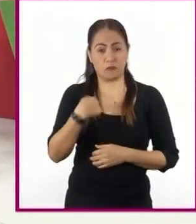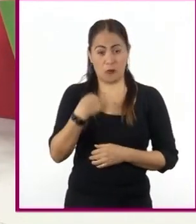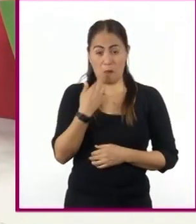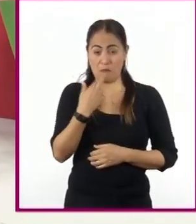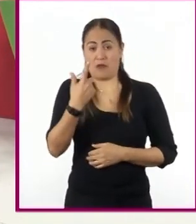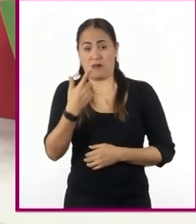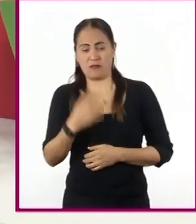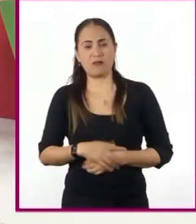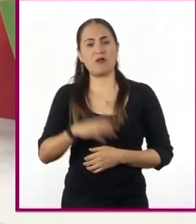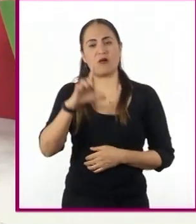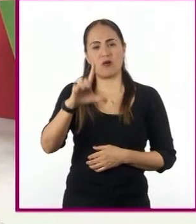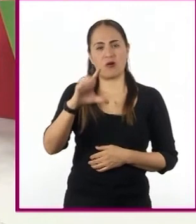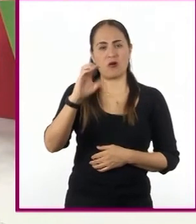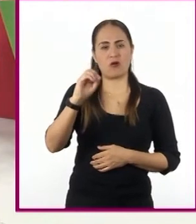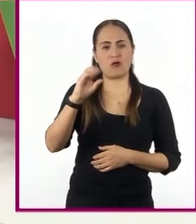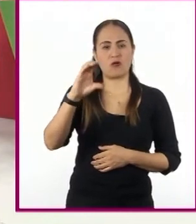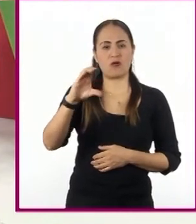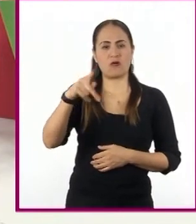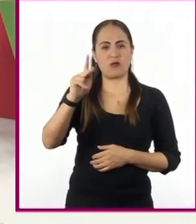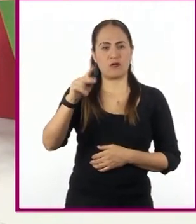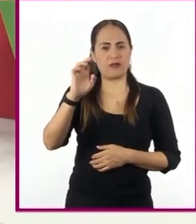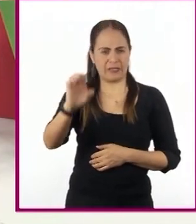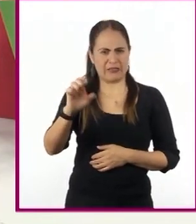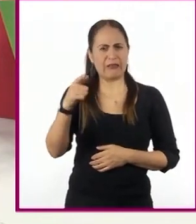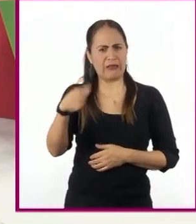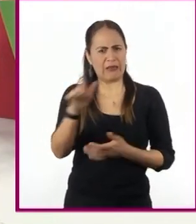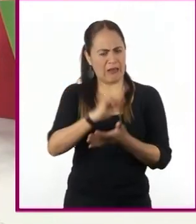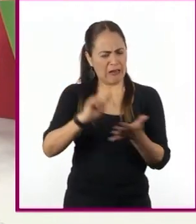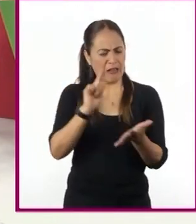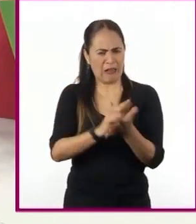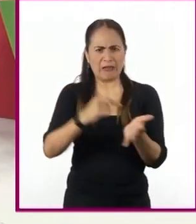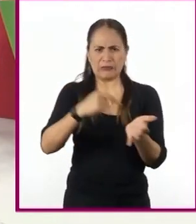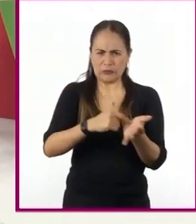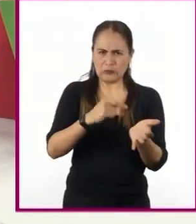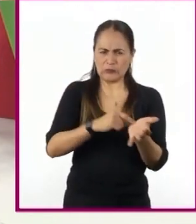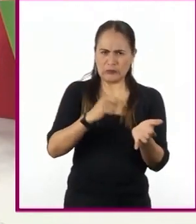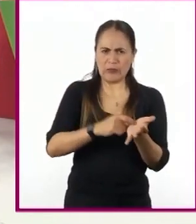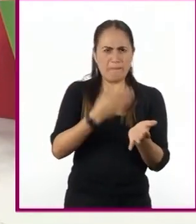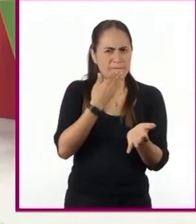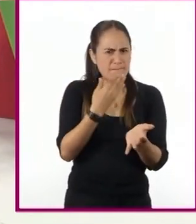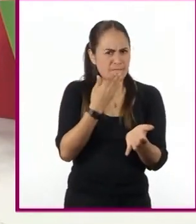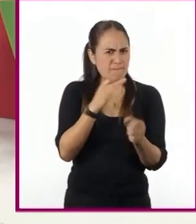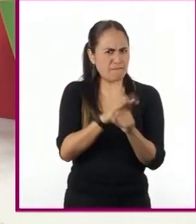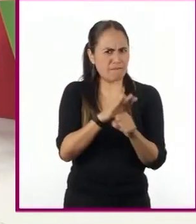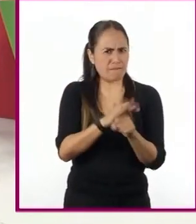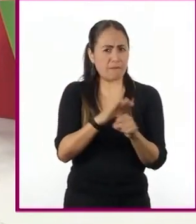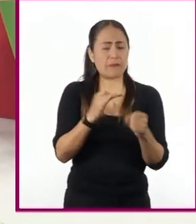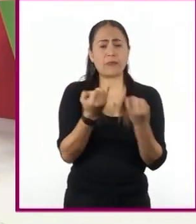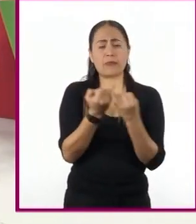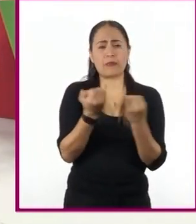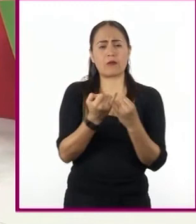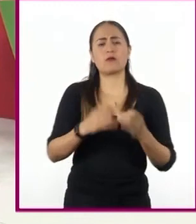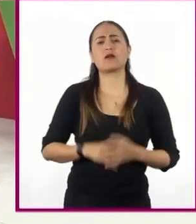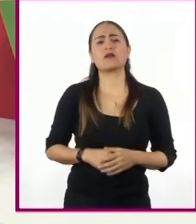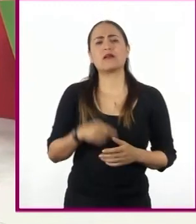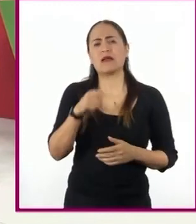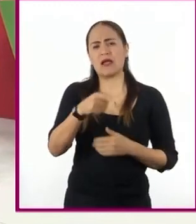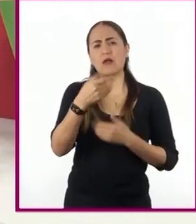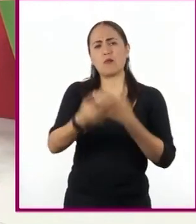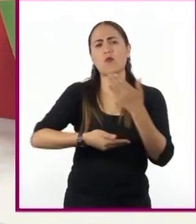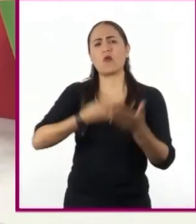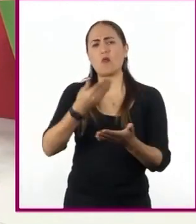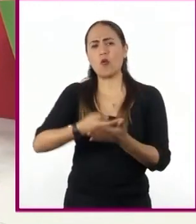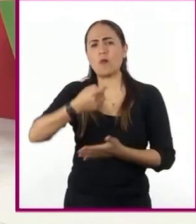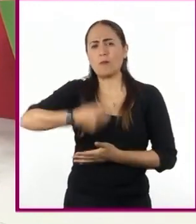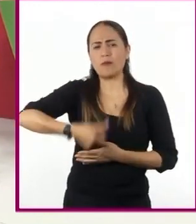John Locke fue un defensor de las libertades individuales y de la ley como autoridad máxima y la base del Estado. Fue él quien propuso por